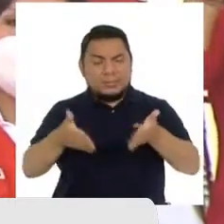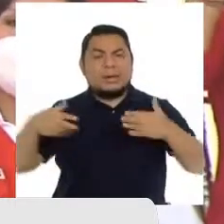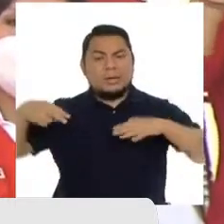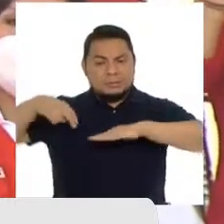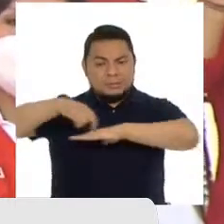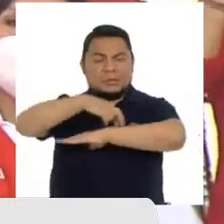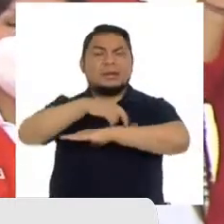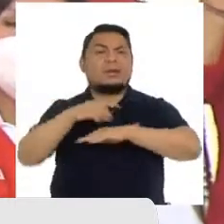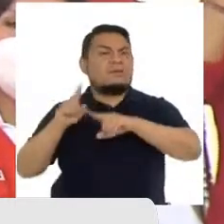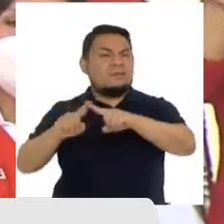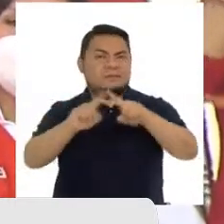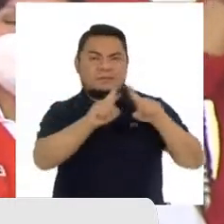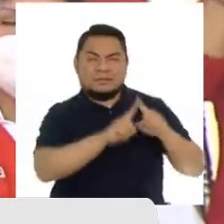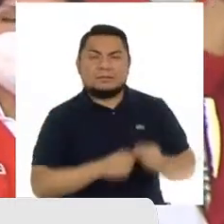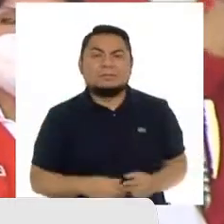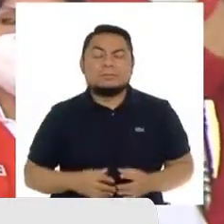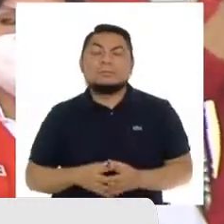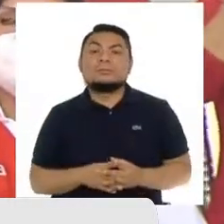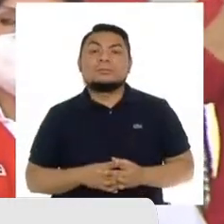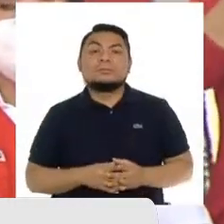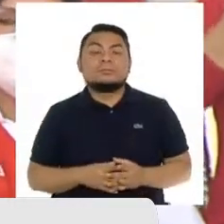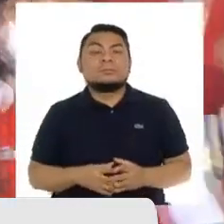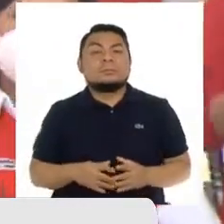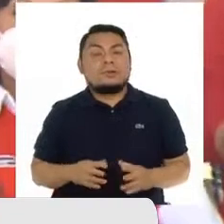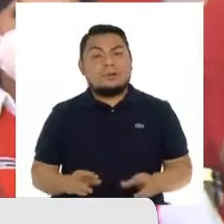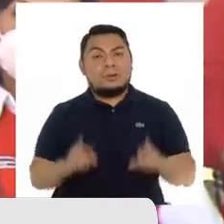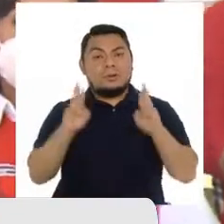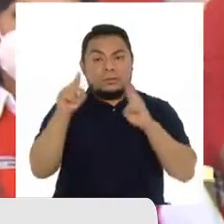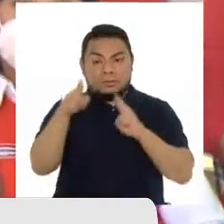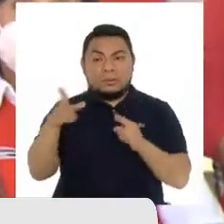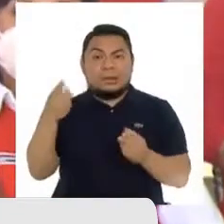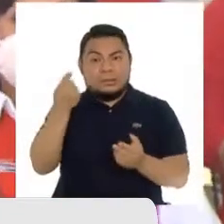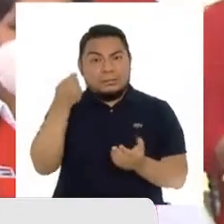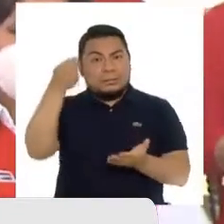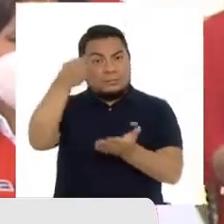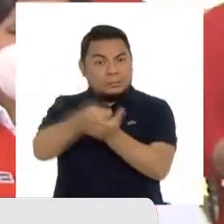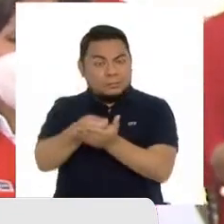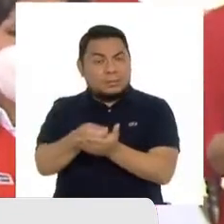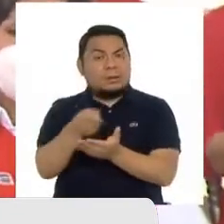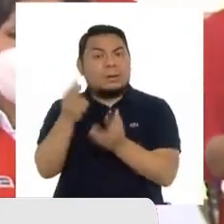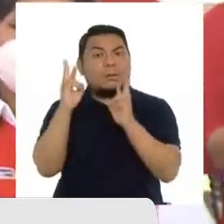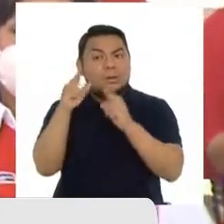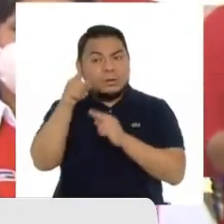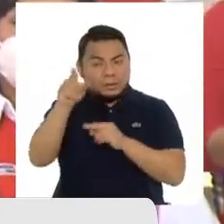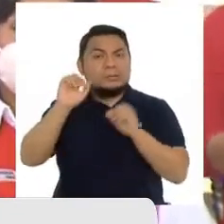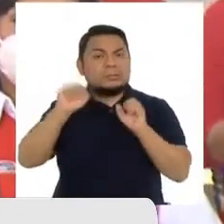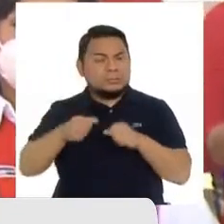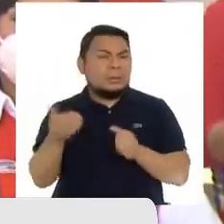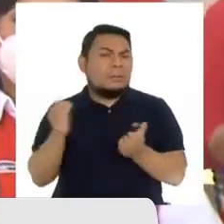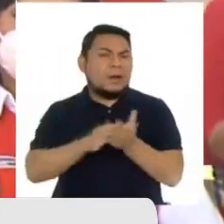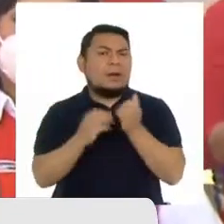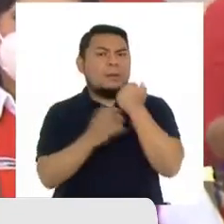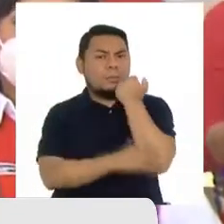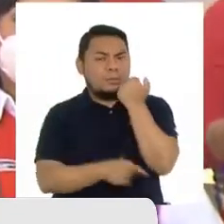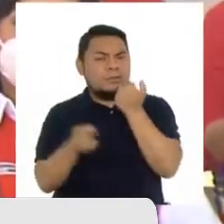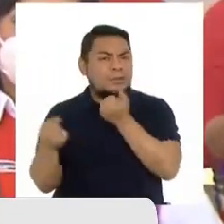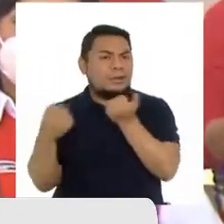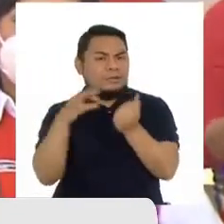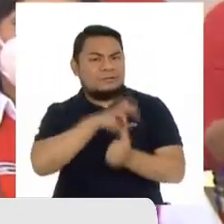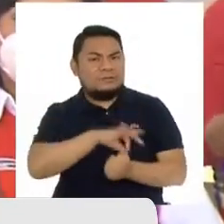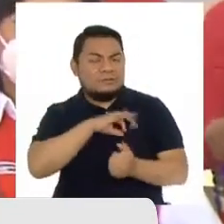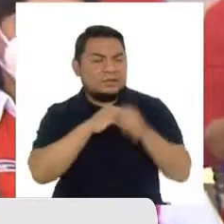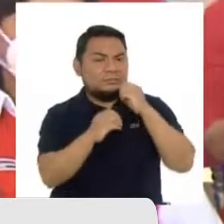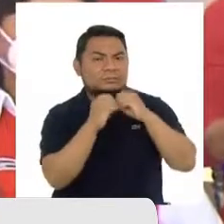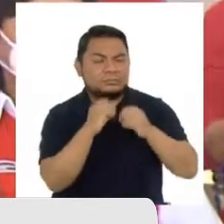otros espero que estos recursos transferidos y lleguen a los más pobres del país